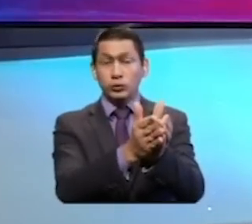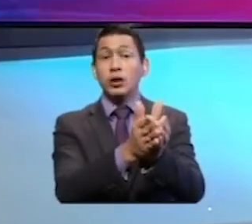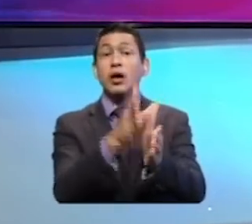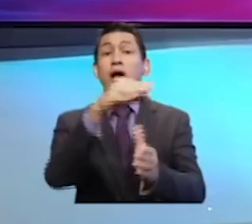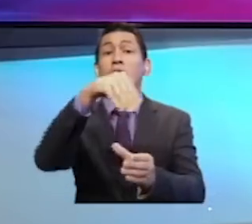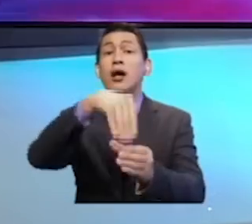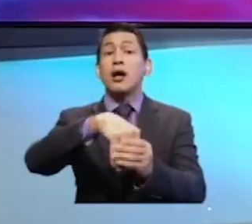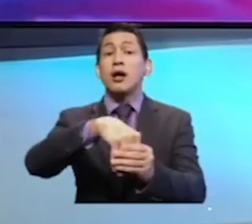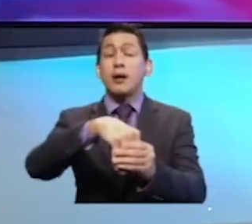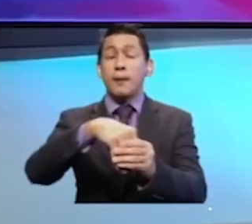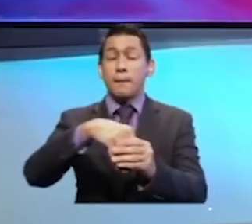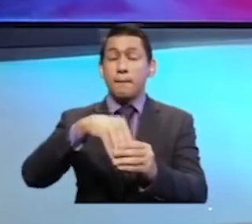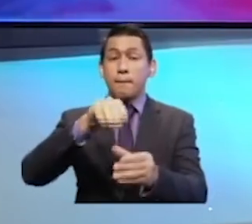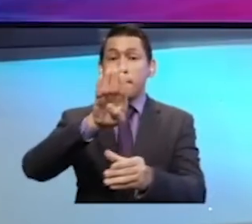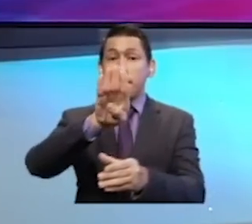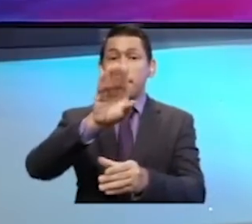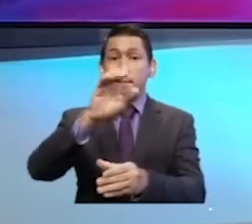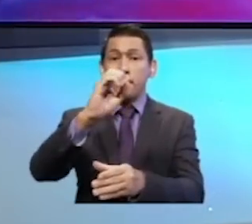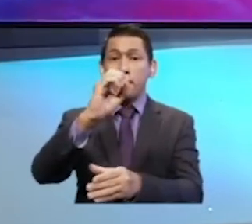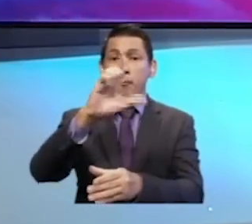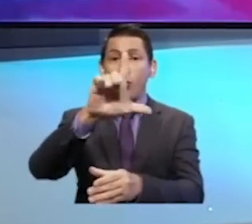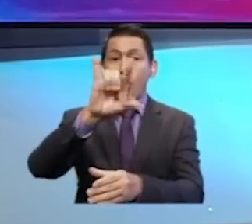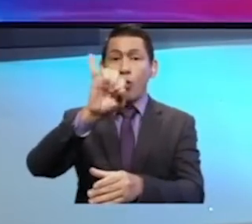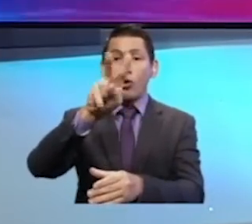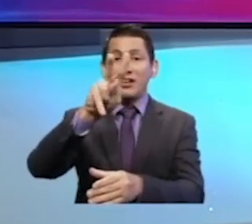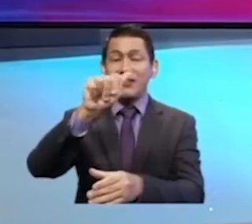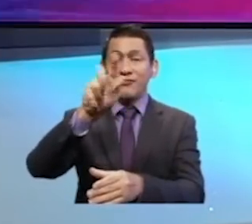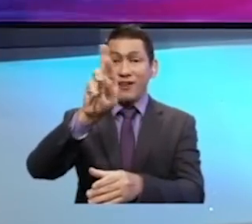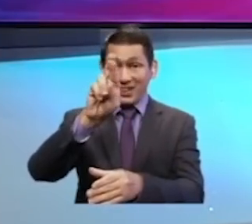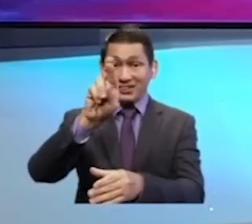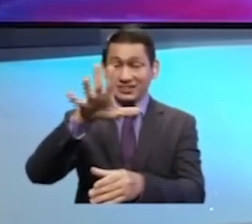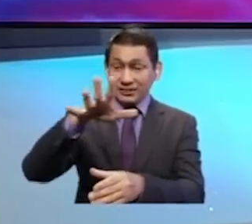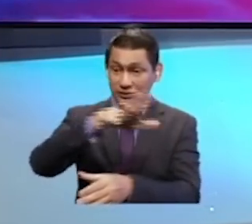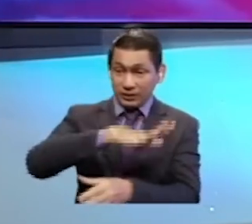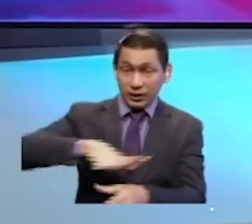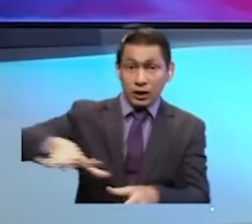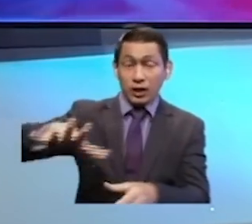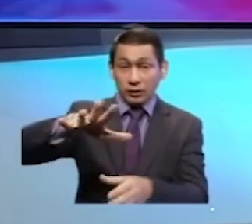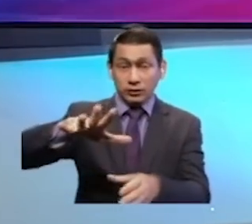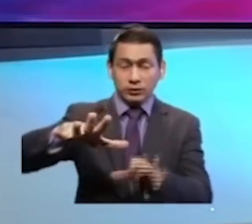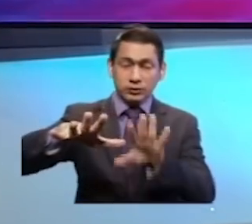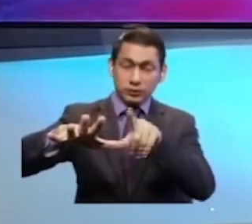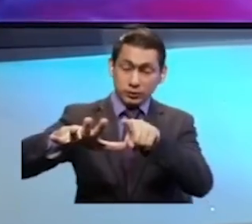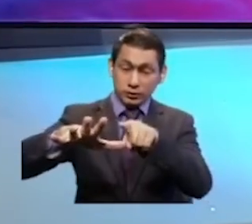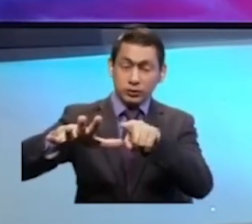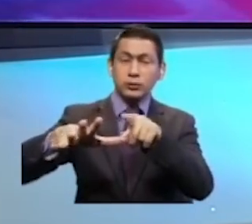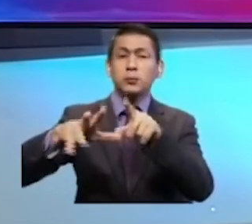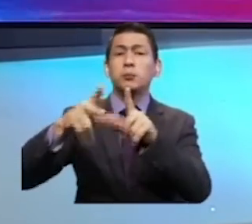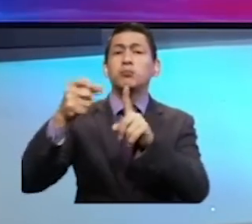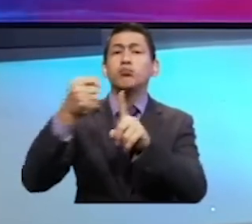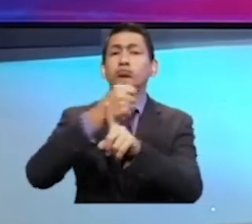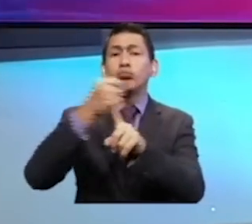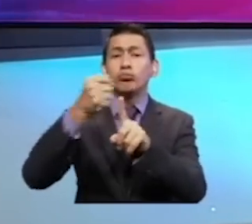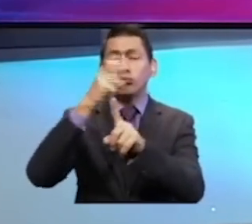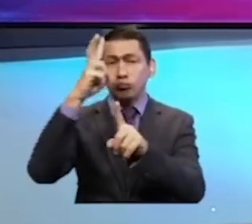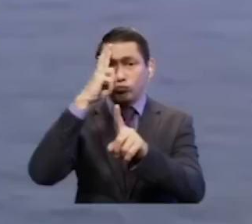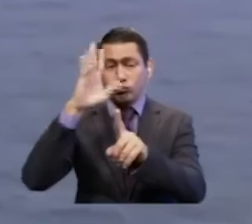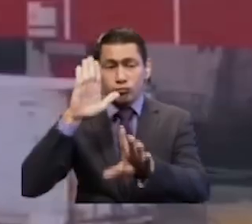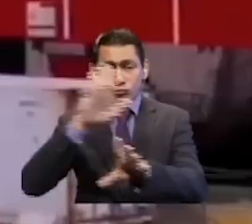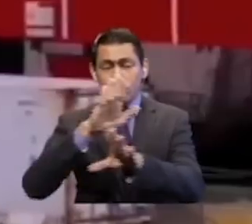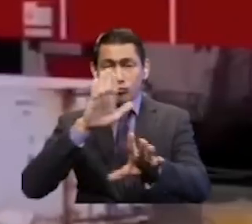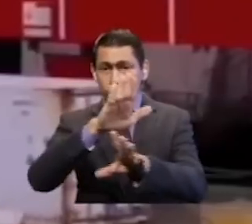tras denuncias de intentos de extorsión. Las autoridades investigan este caso en la provincia del Oro.